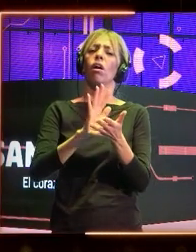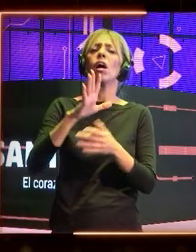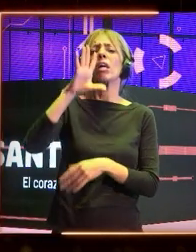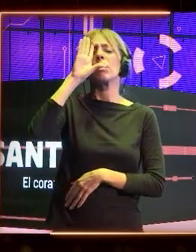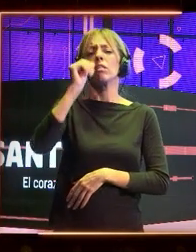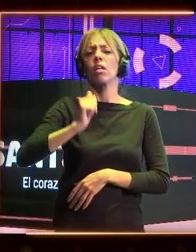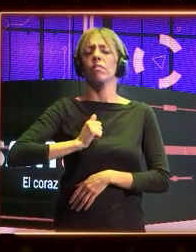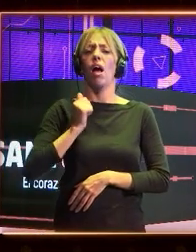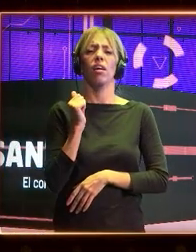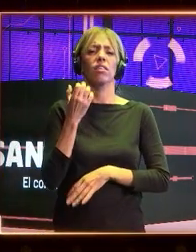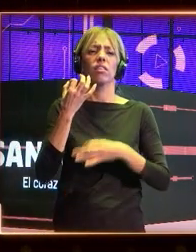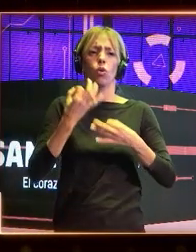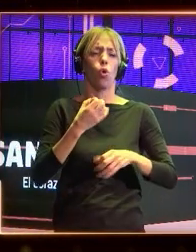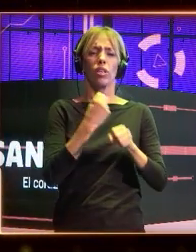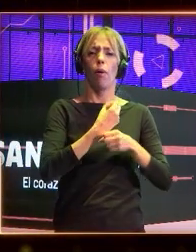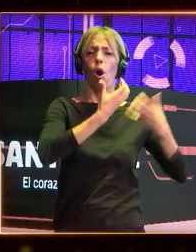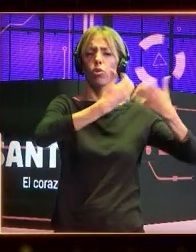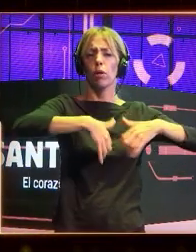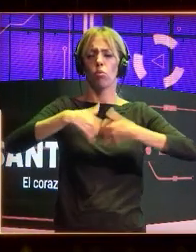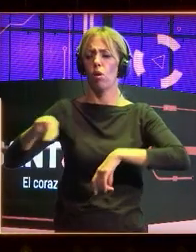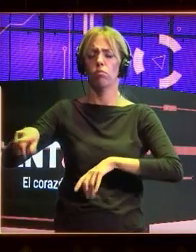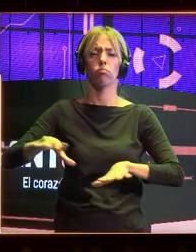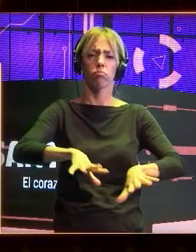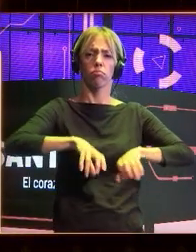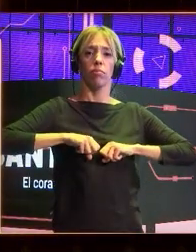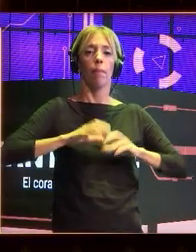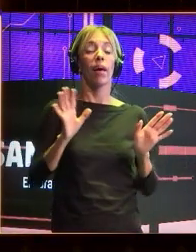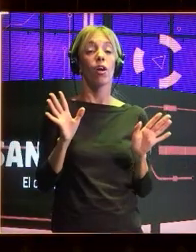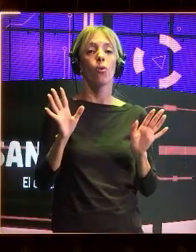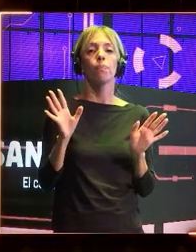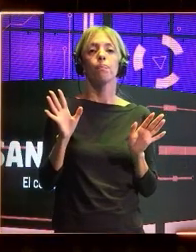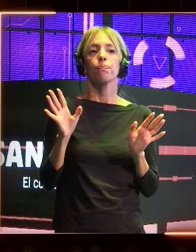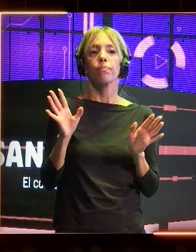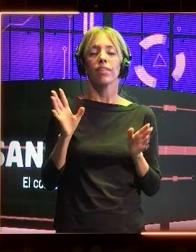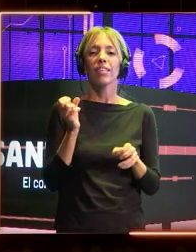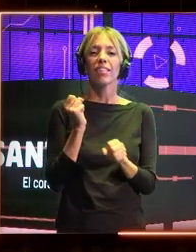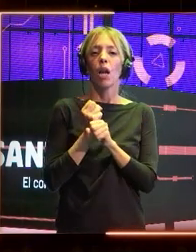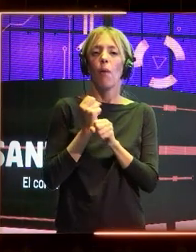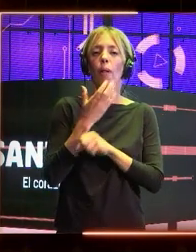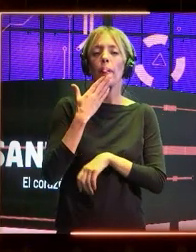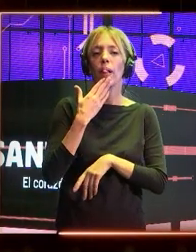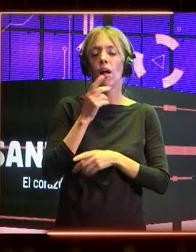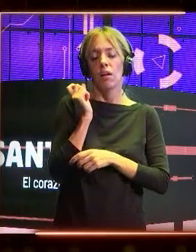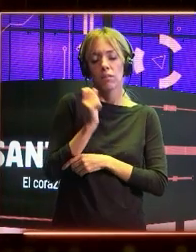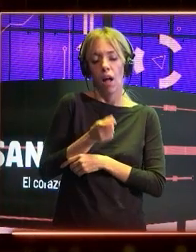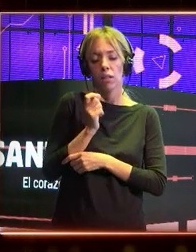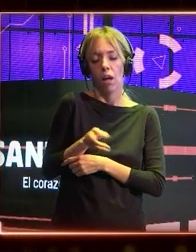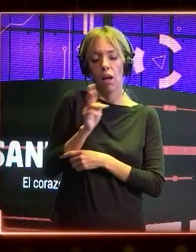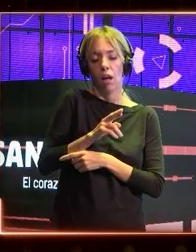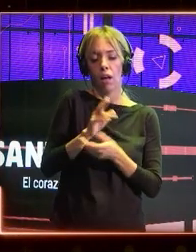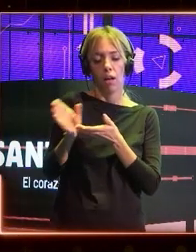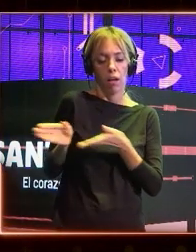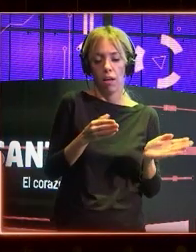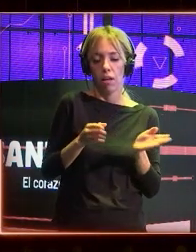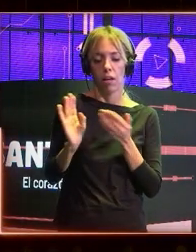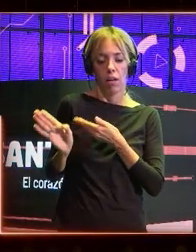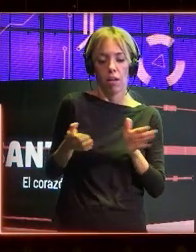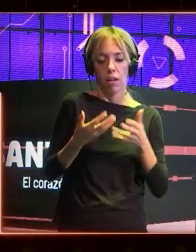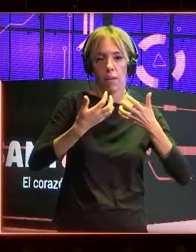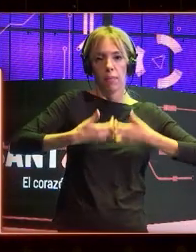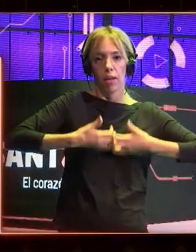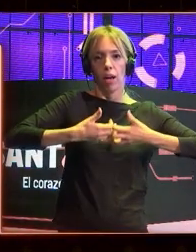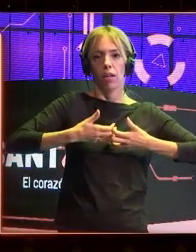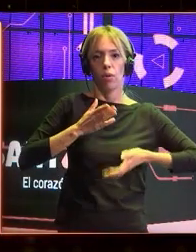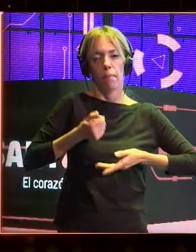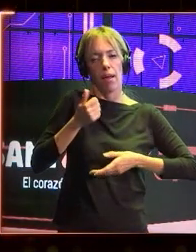va a automatizar Muchos trabajos pero seguramente va a entrar por muchos de estos trabajos rutinarios más mecanizables Y seguramente